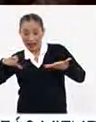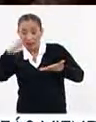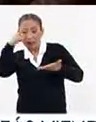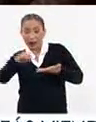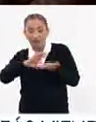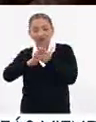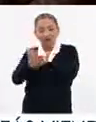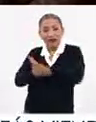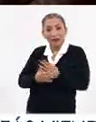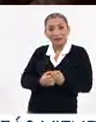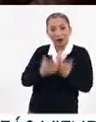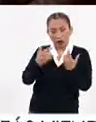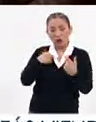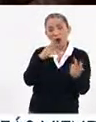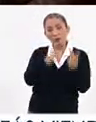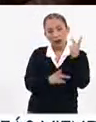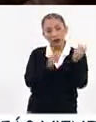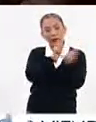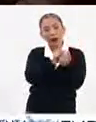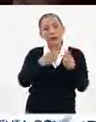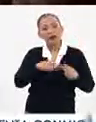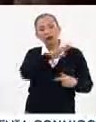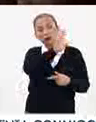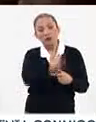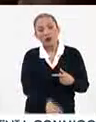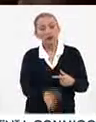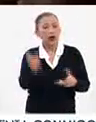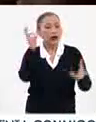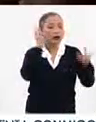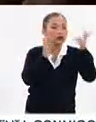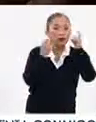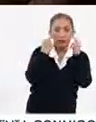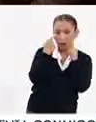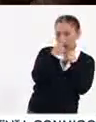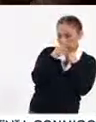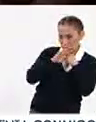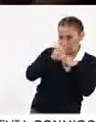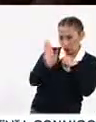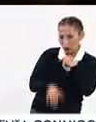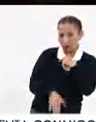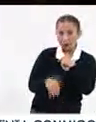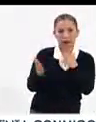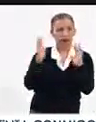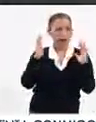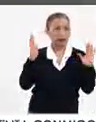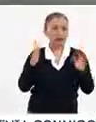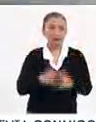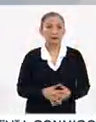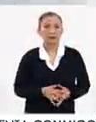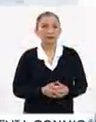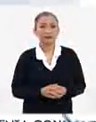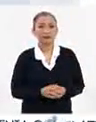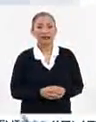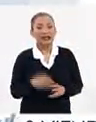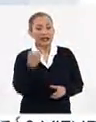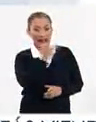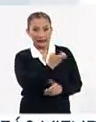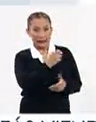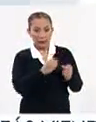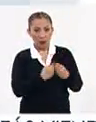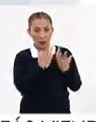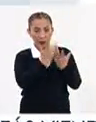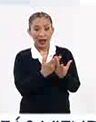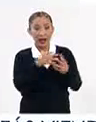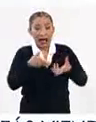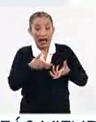Exactamente, ¿no? Vivo en conversación con los difuntos y escucho con mis ojos a los muertos. Genial. Ese poema que se llama En